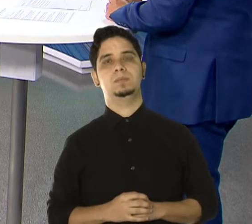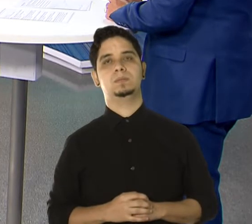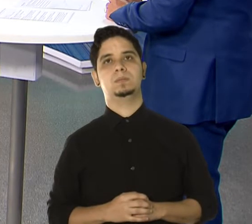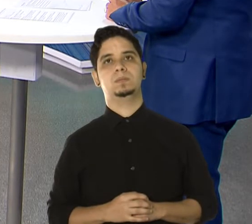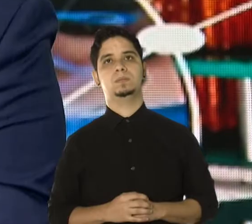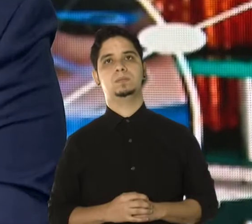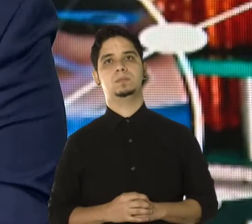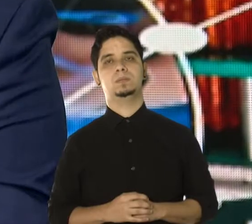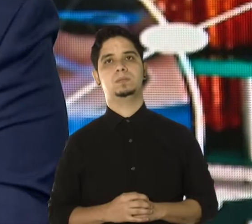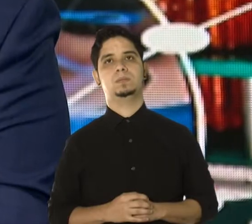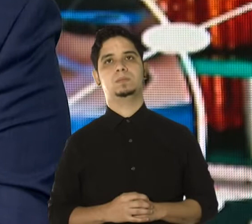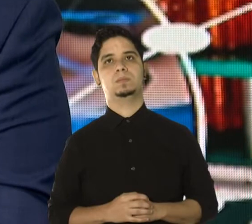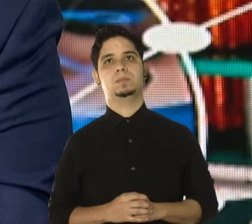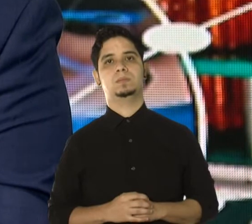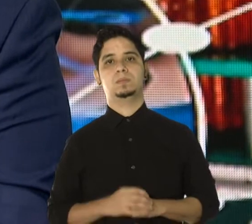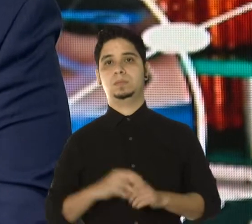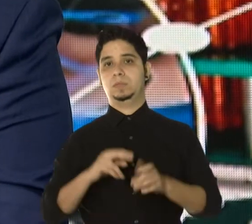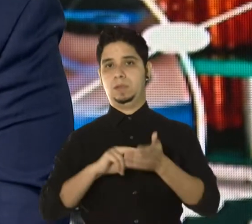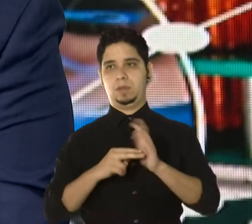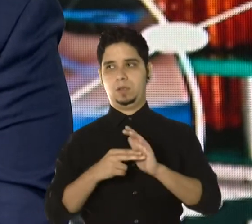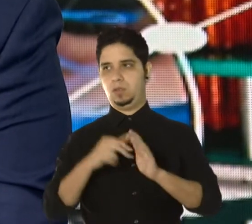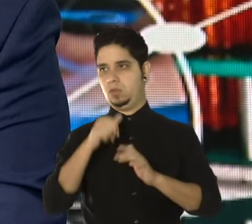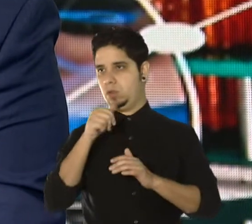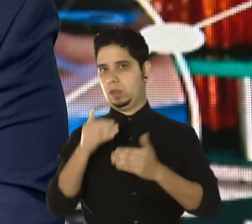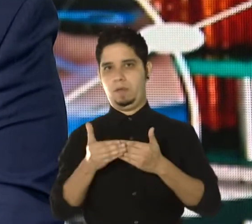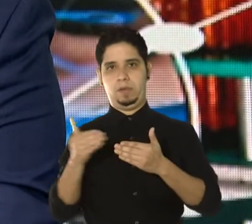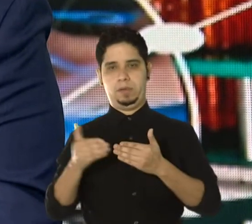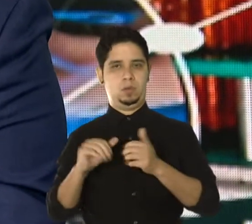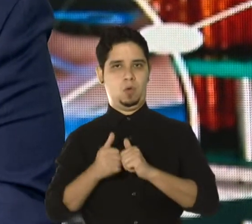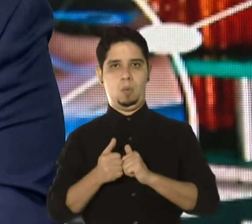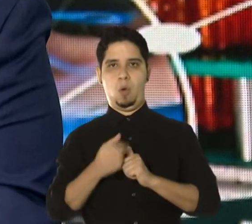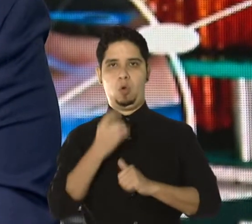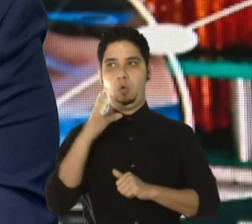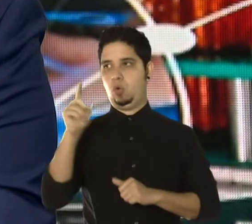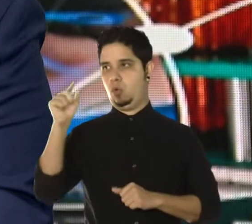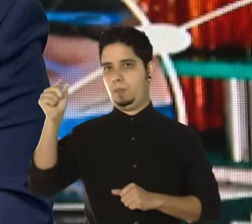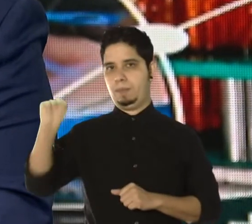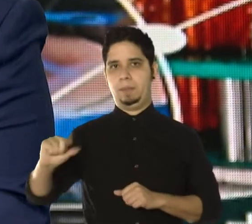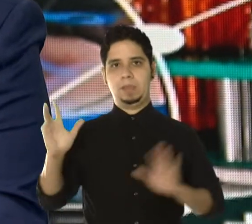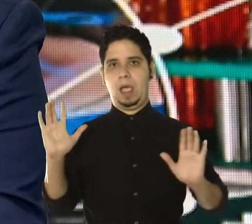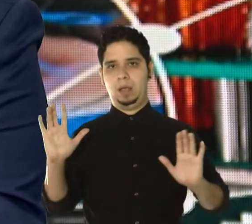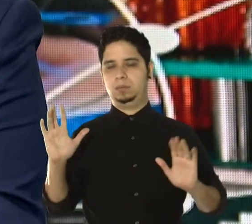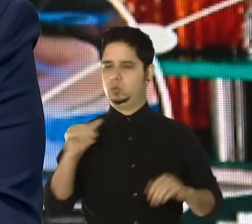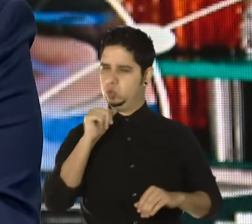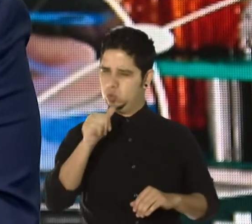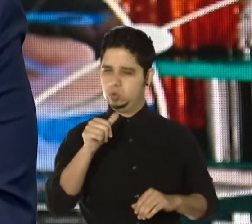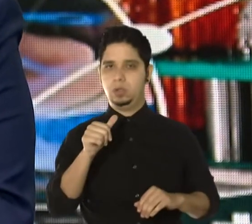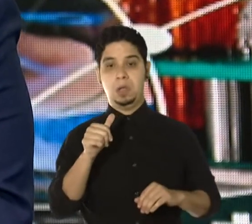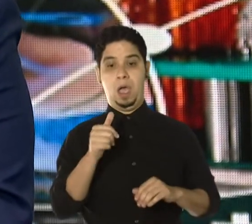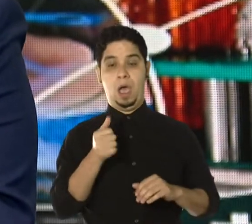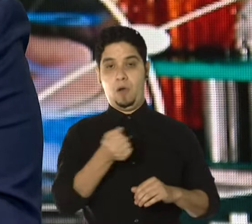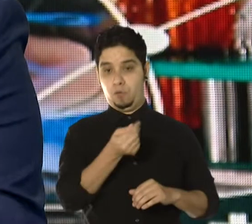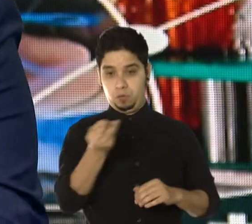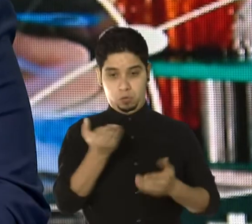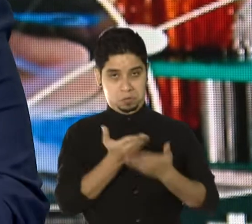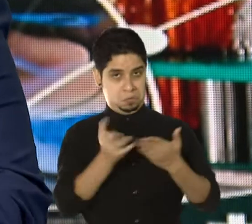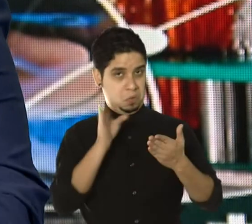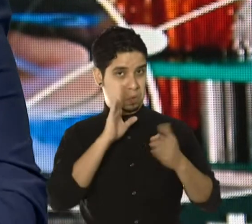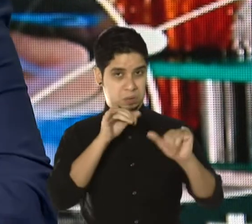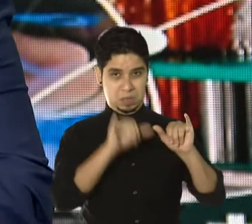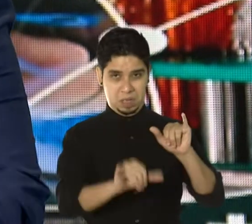de prender y apagar el switch de luz, ¿verdad? Unas cosas se van a quedar, otras no. El intercambio